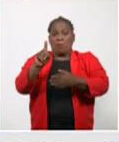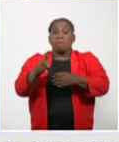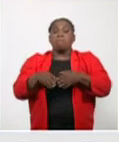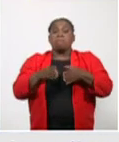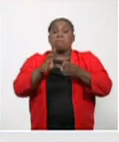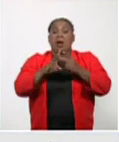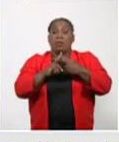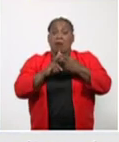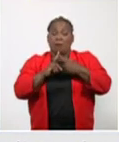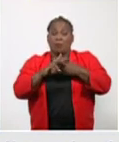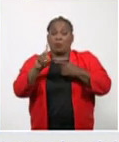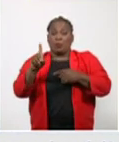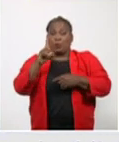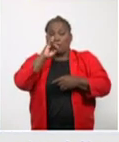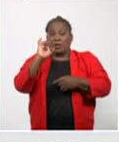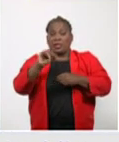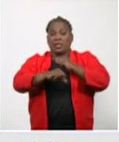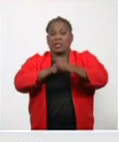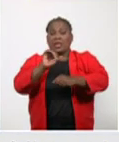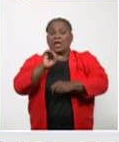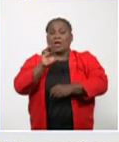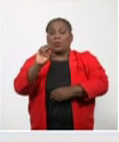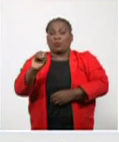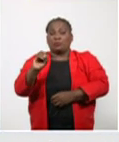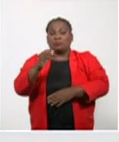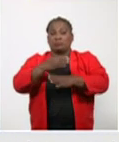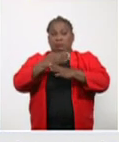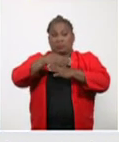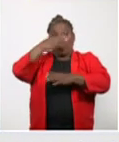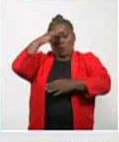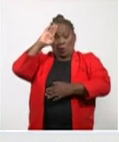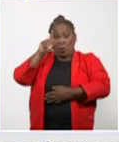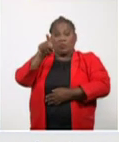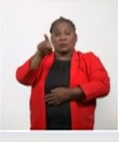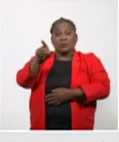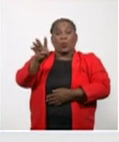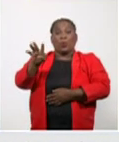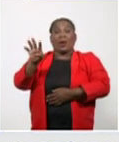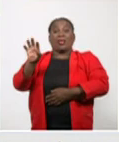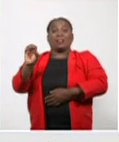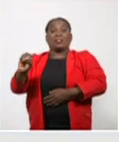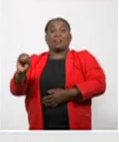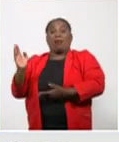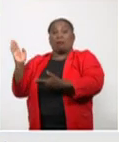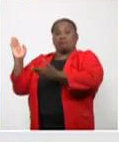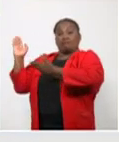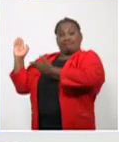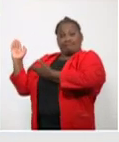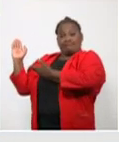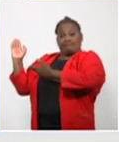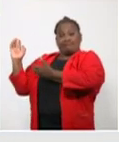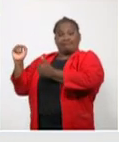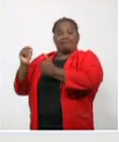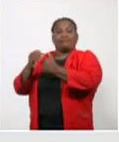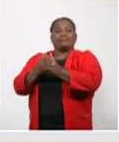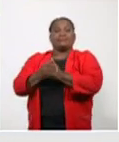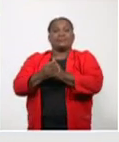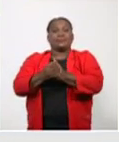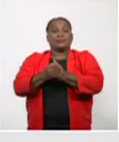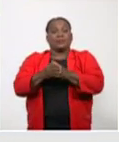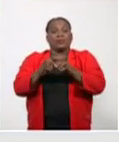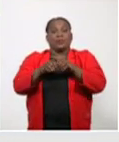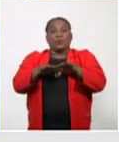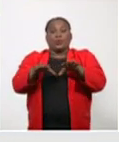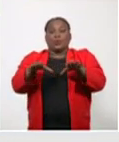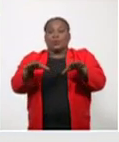Niquero. Santiago de Cuba con una cifra elevada, 140 casos, también con una dispersión en